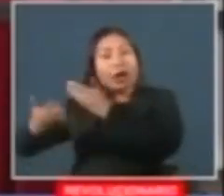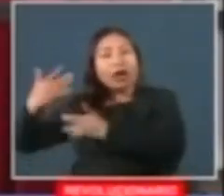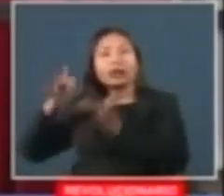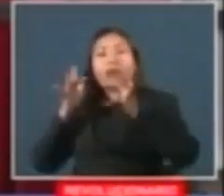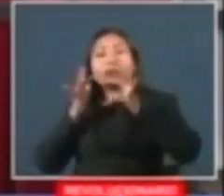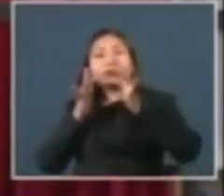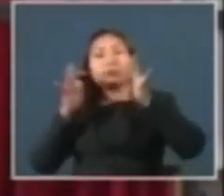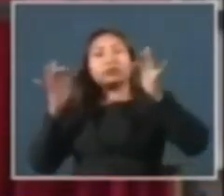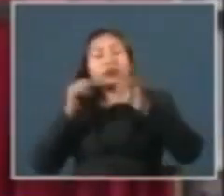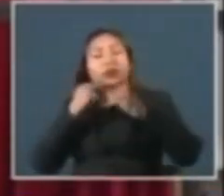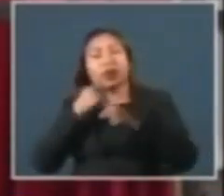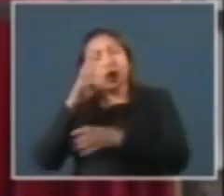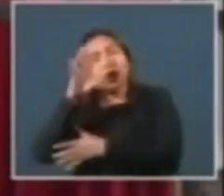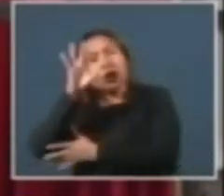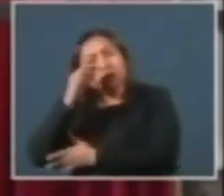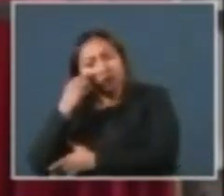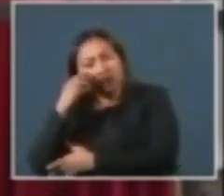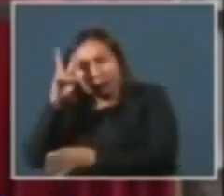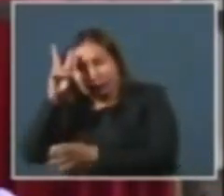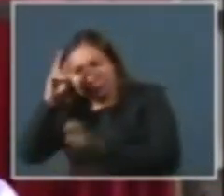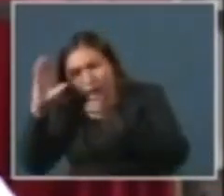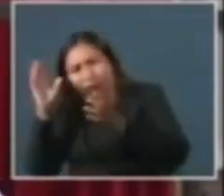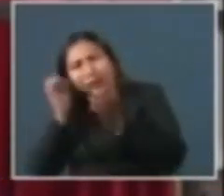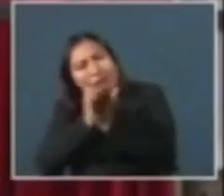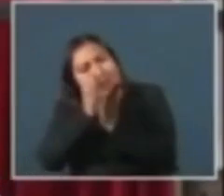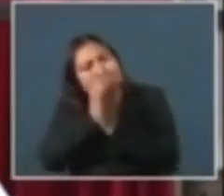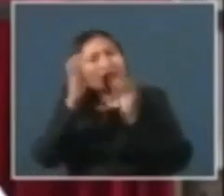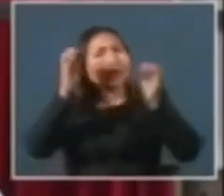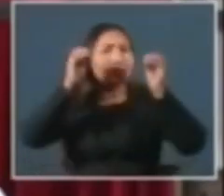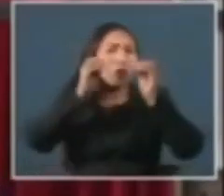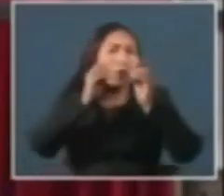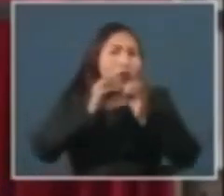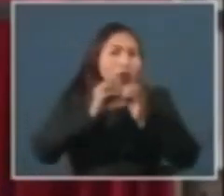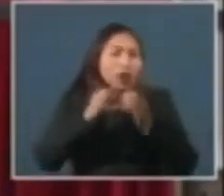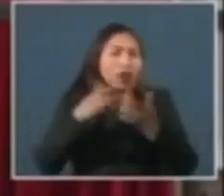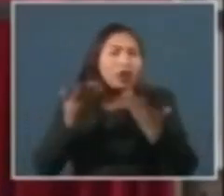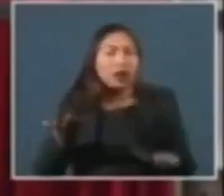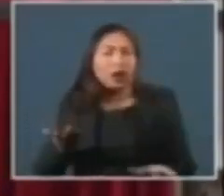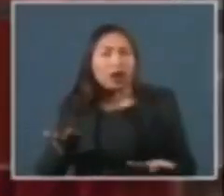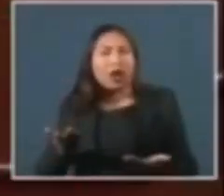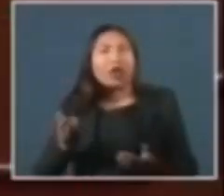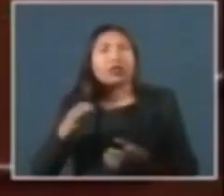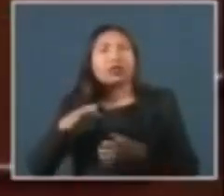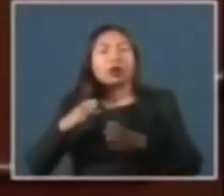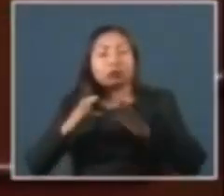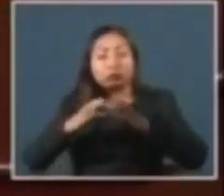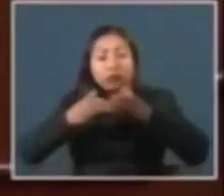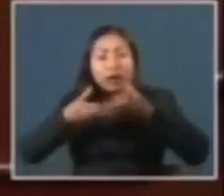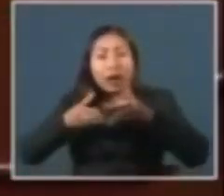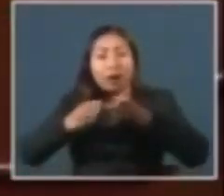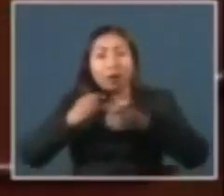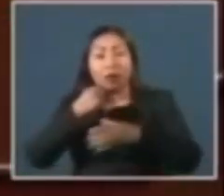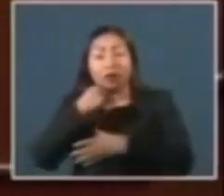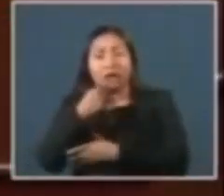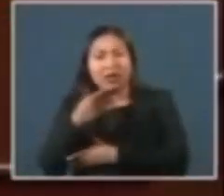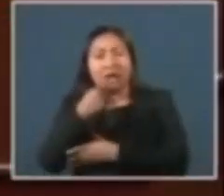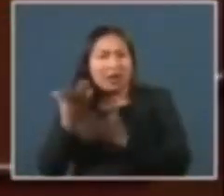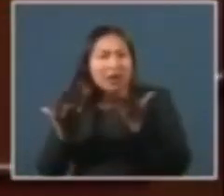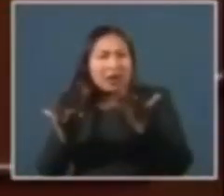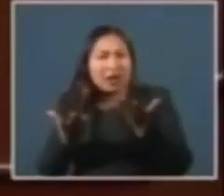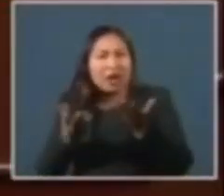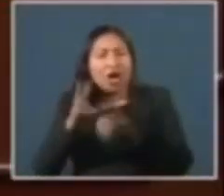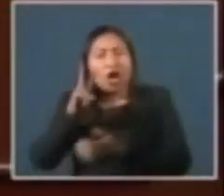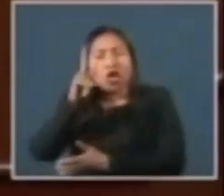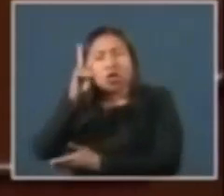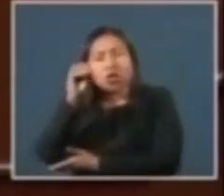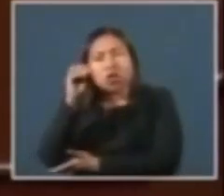le abrieron una investigación. Y que esta investigación de unos jamones que ella había publicado, usted le dijo, no te preocupes,